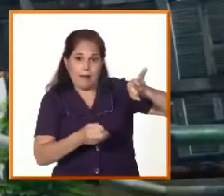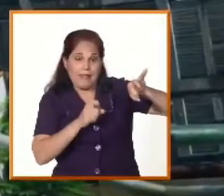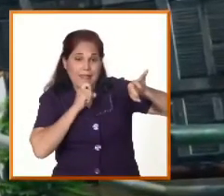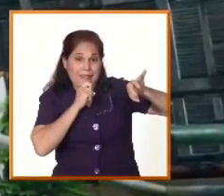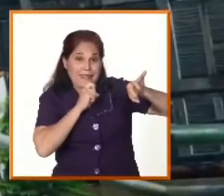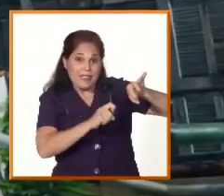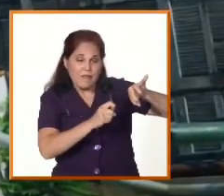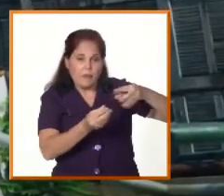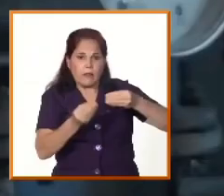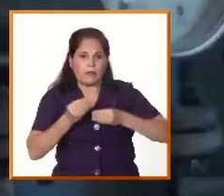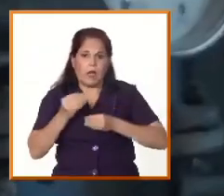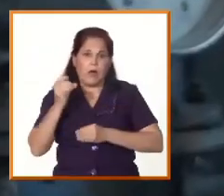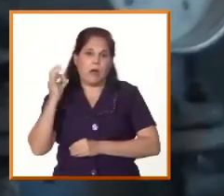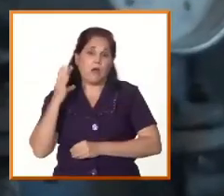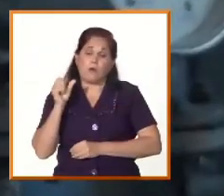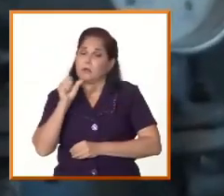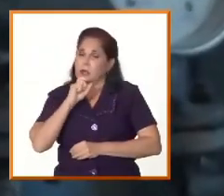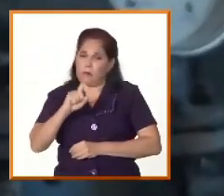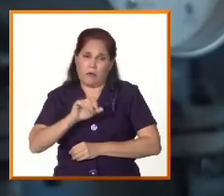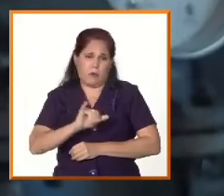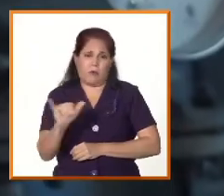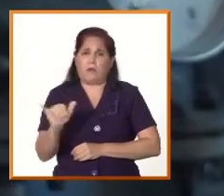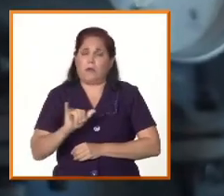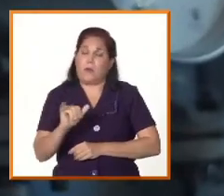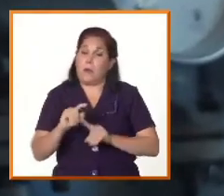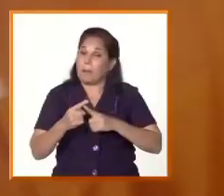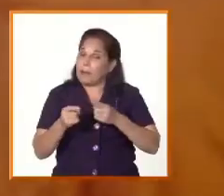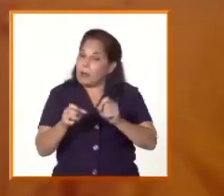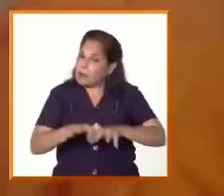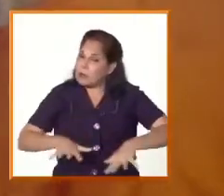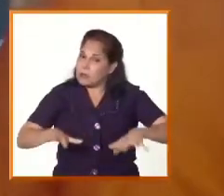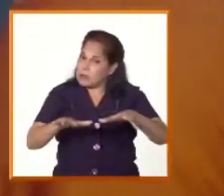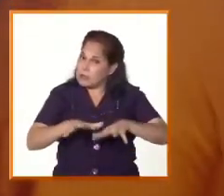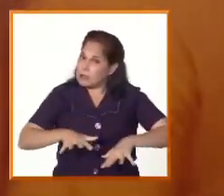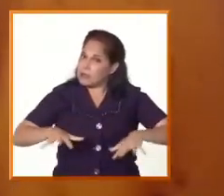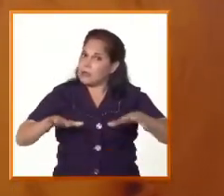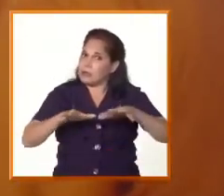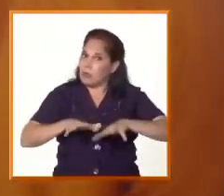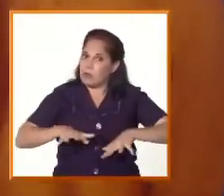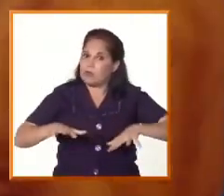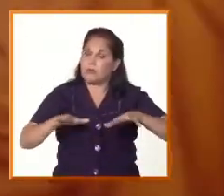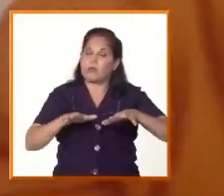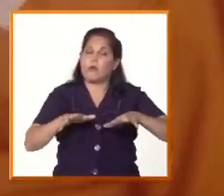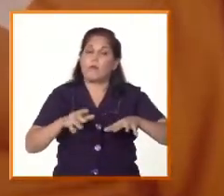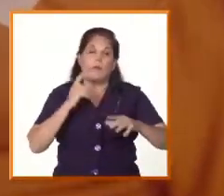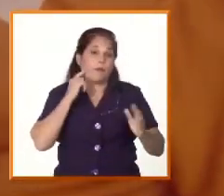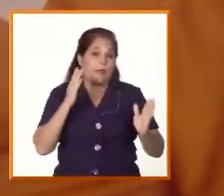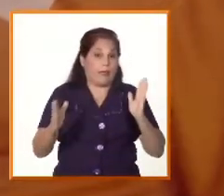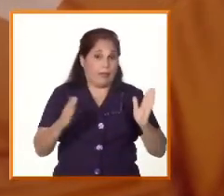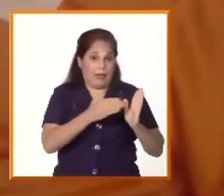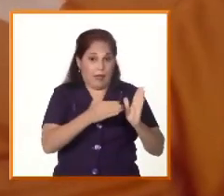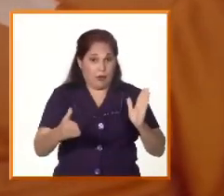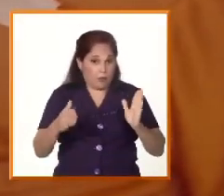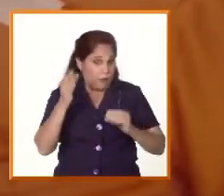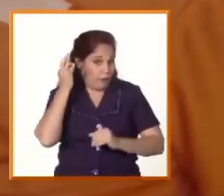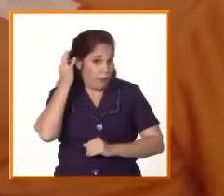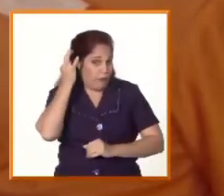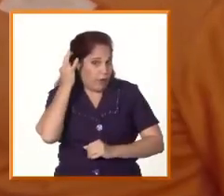azúcar ante esta situación en febrero de este año